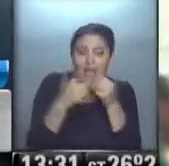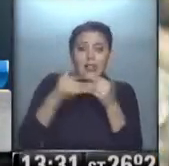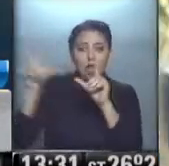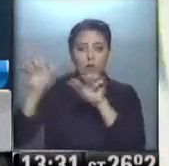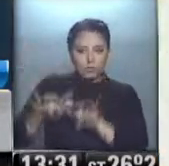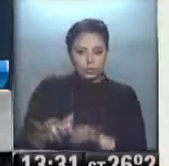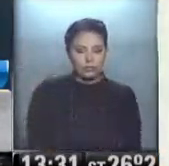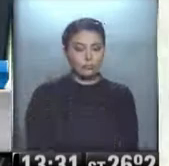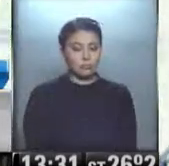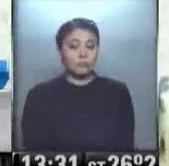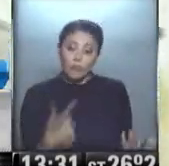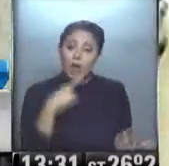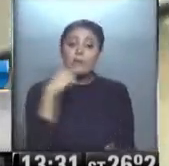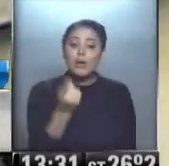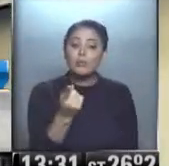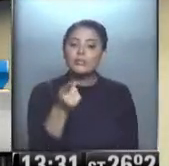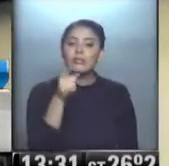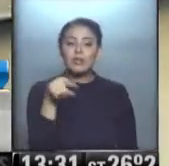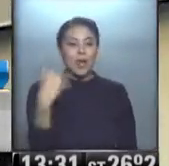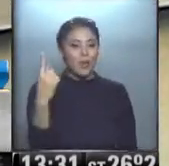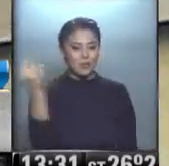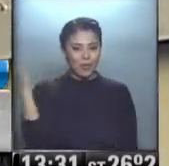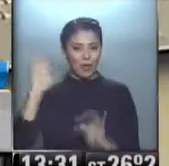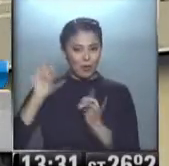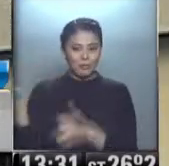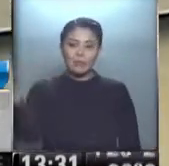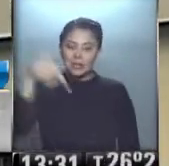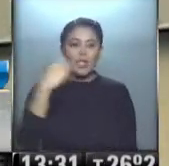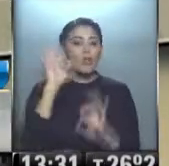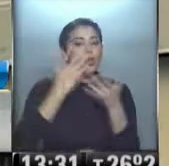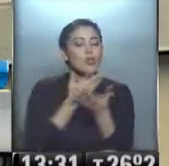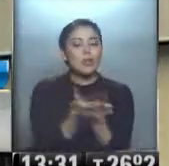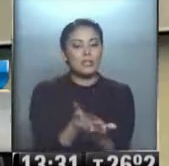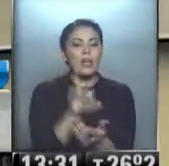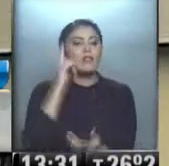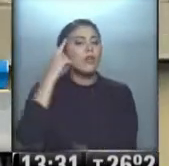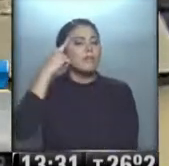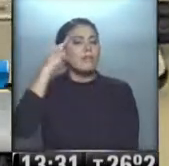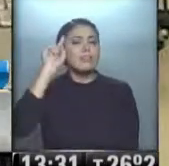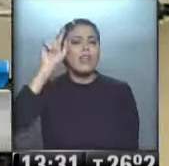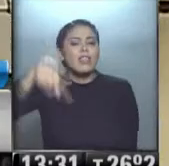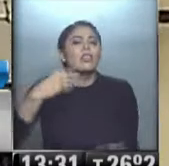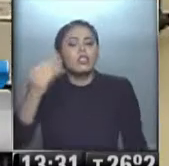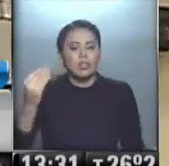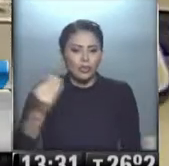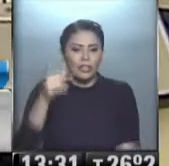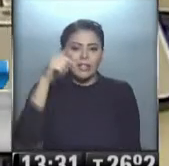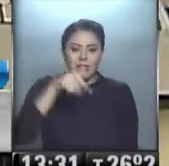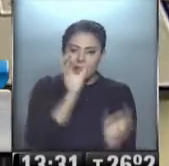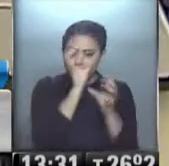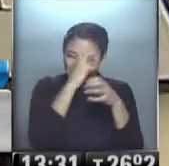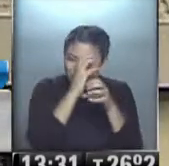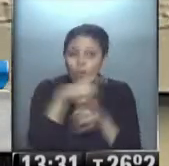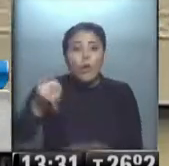vamos a preguntarle a mike leake que es uno de los que ha venido y ha presentado el proyecto cómo surgió la idea de este de este microscopio que